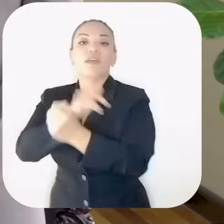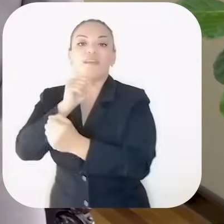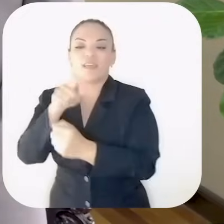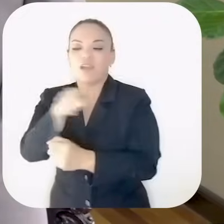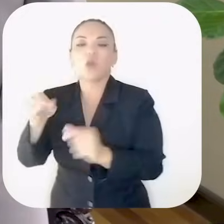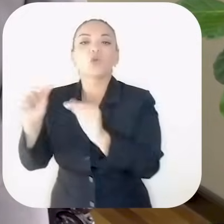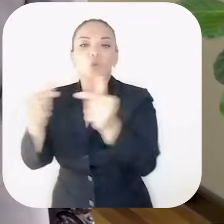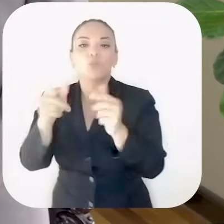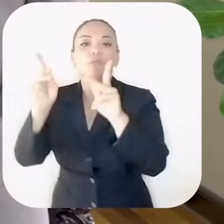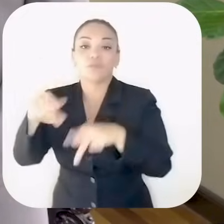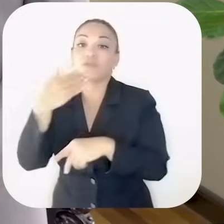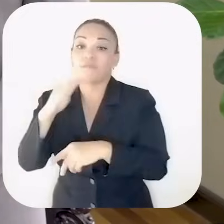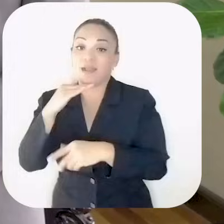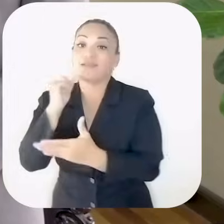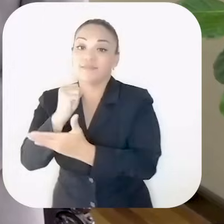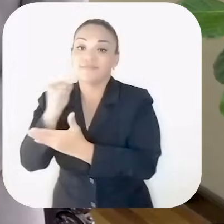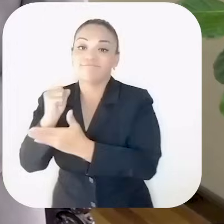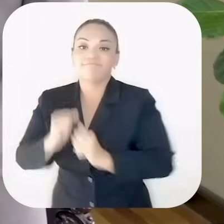crimen organizado.